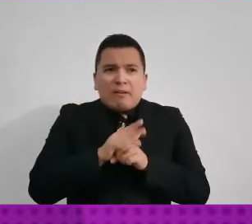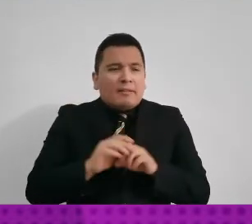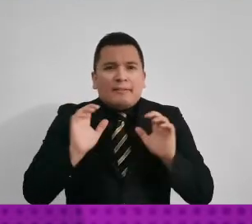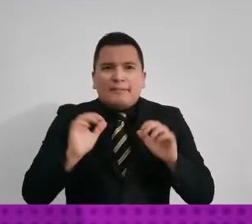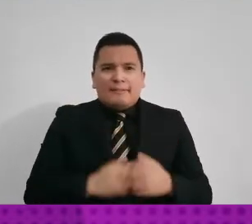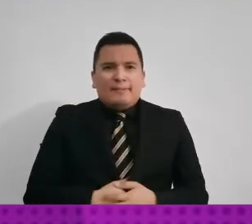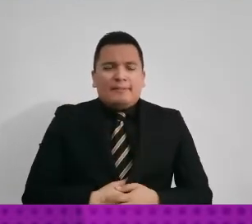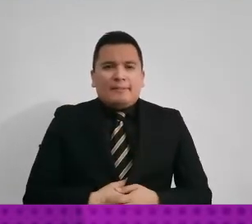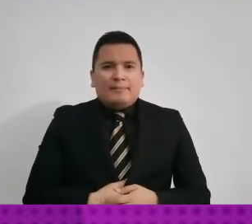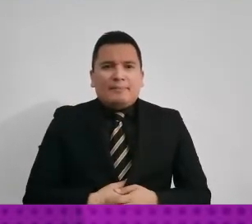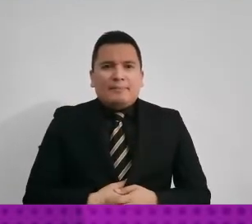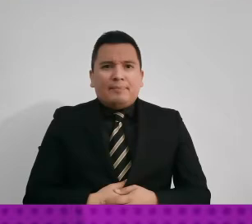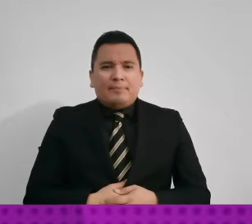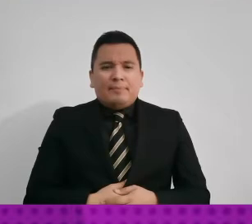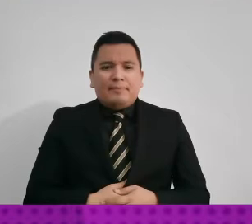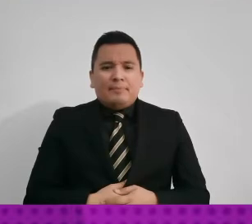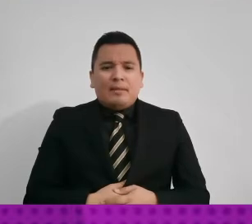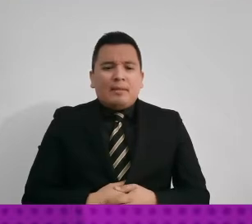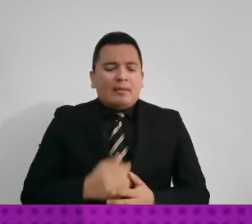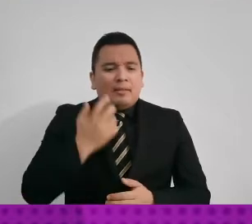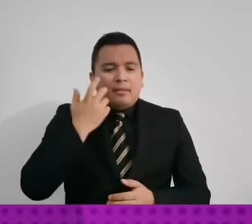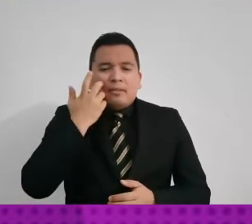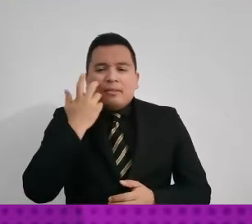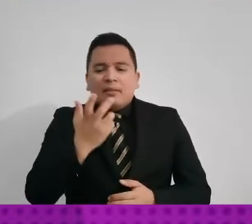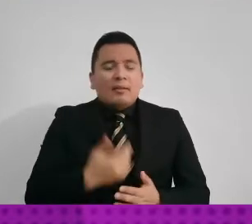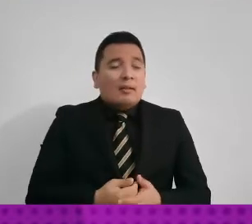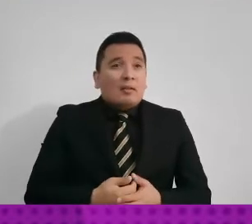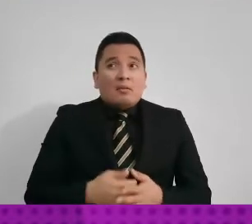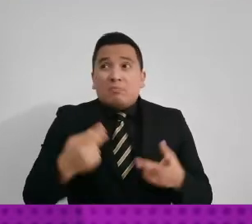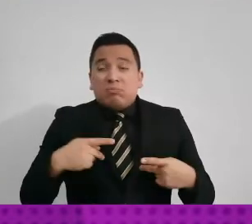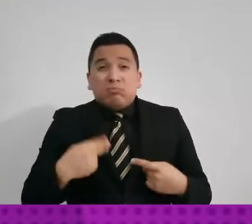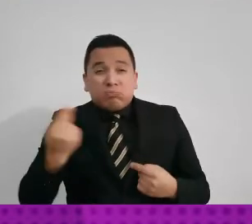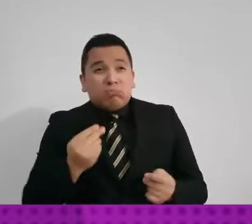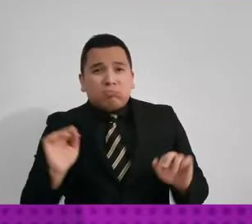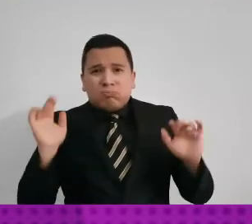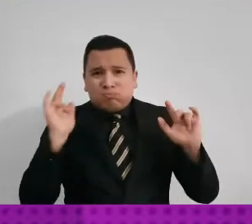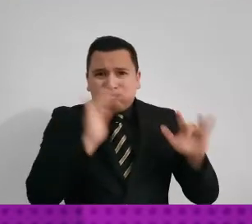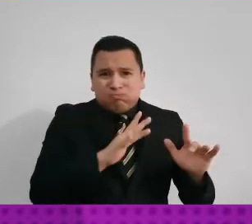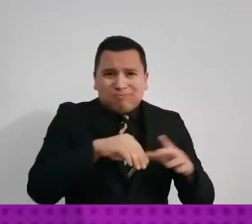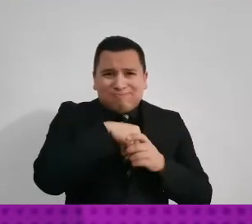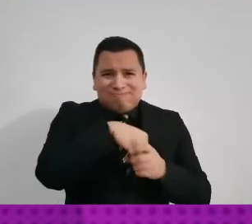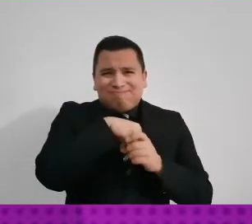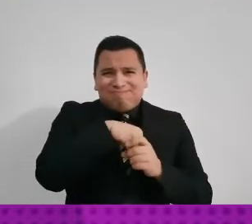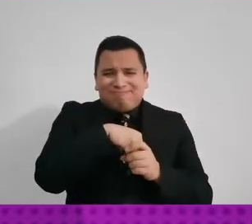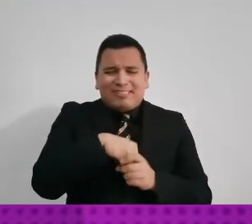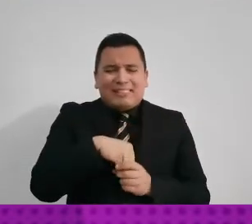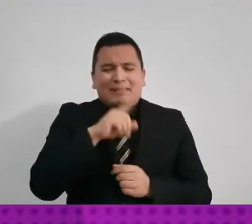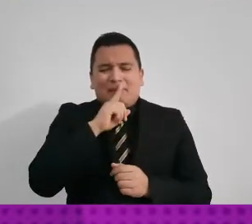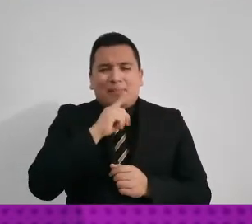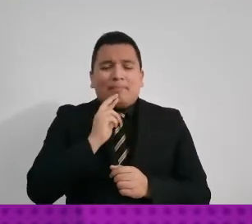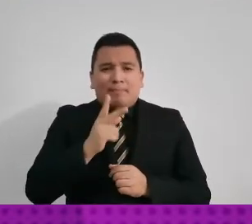a la pandemia para tratar de evitar que en el registro de las candidaturas hubiera una aglomeración de